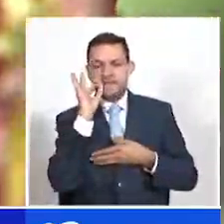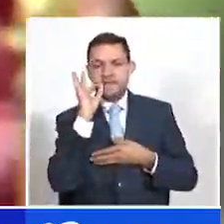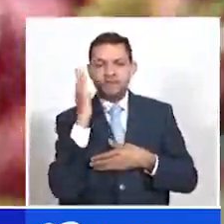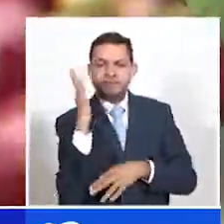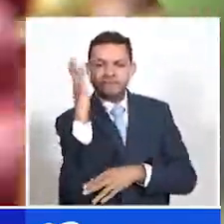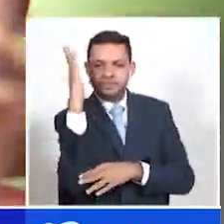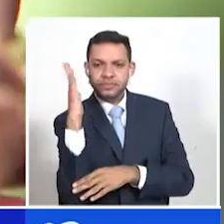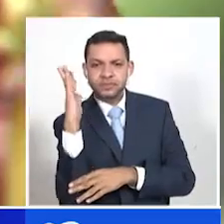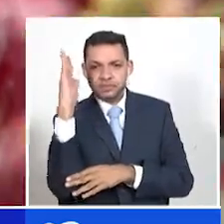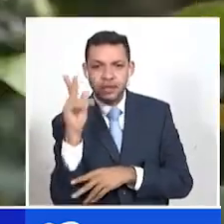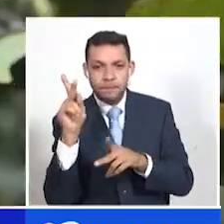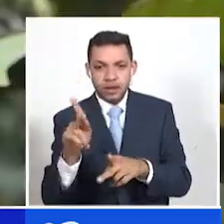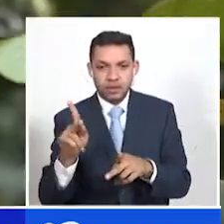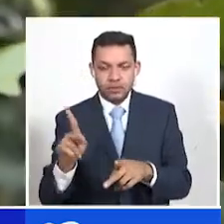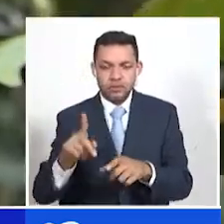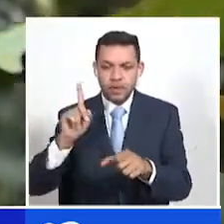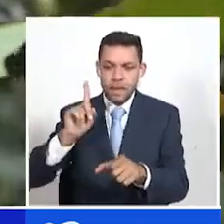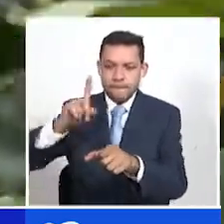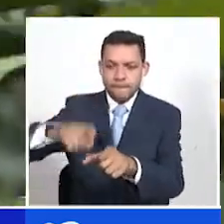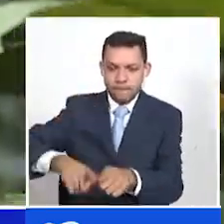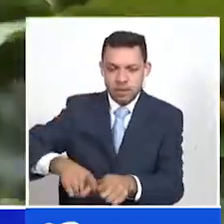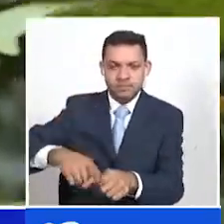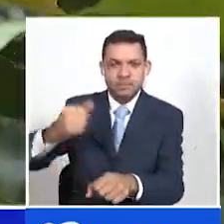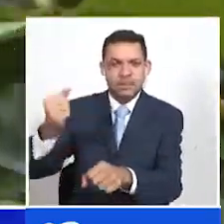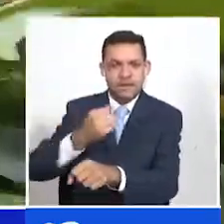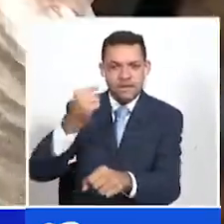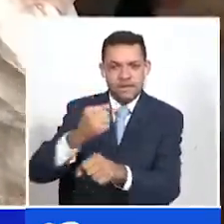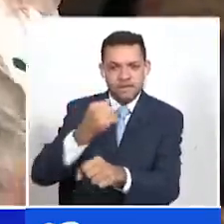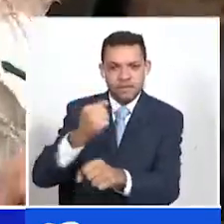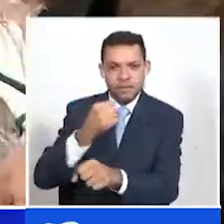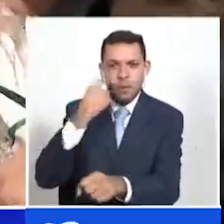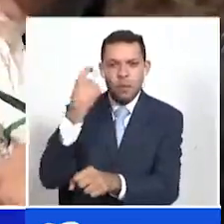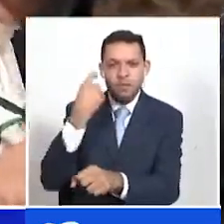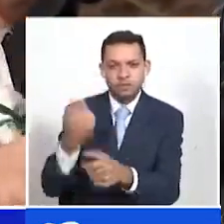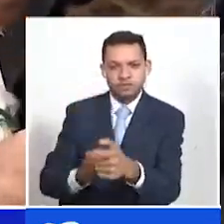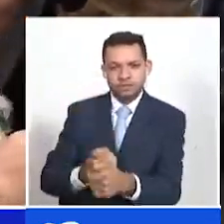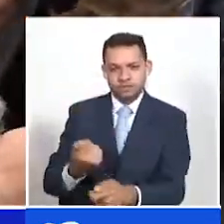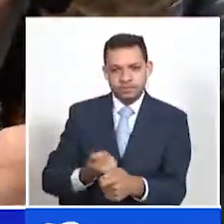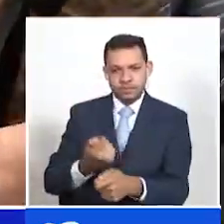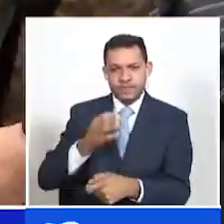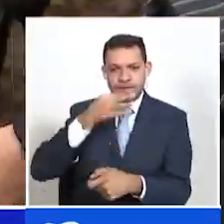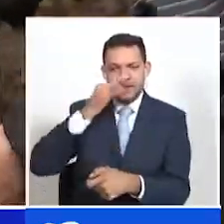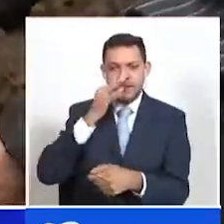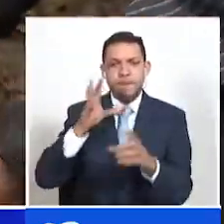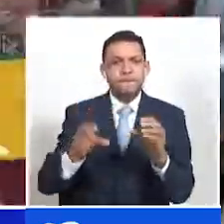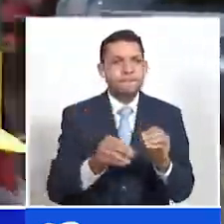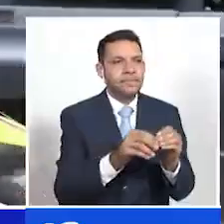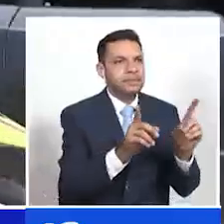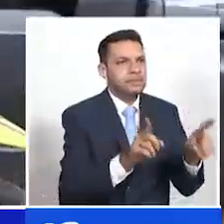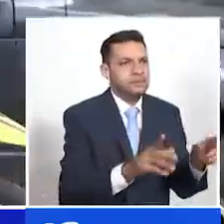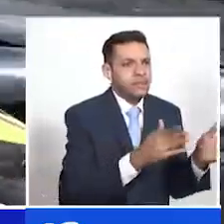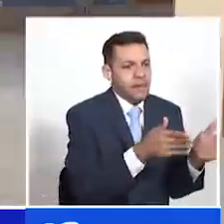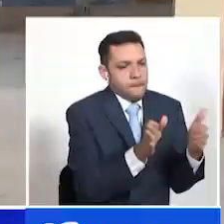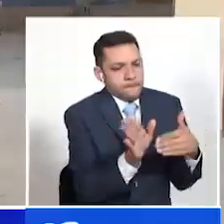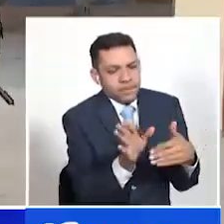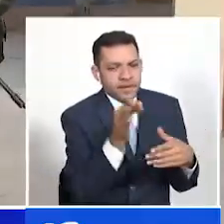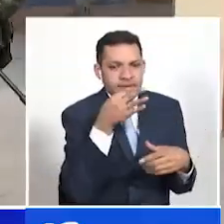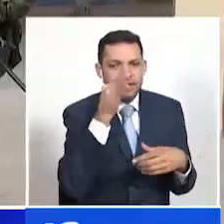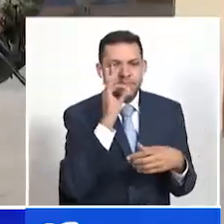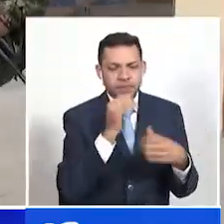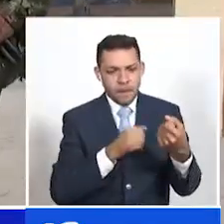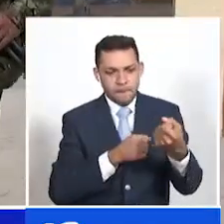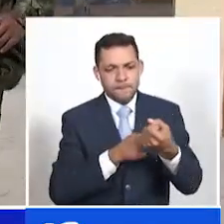de gente que quiere volver a involucrarse en café. Por último, dentro del plan cosecha se tiene el apoyo de policía y